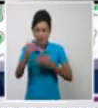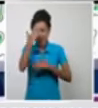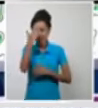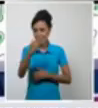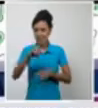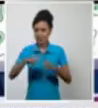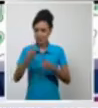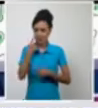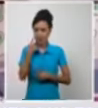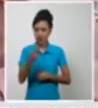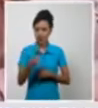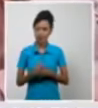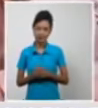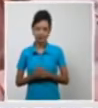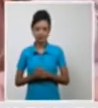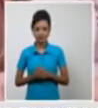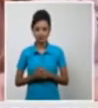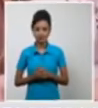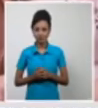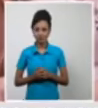con nosotros.